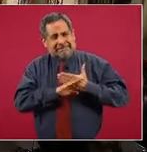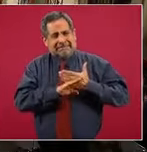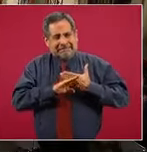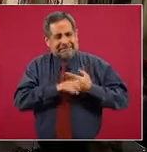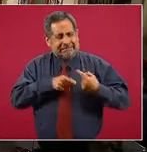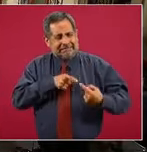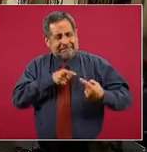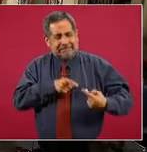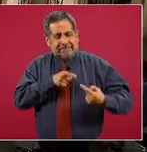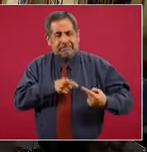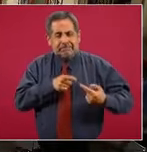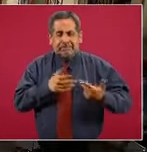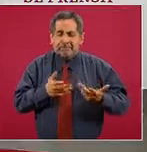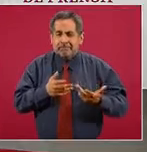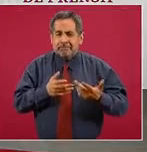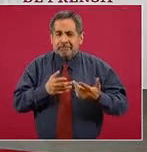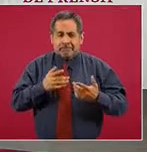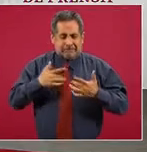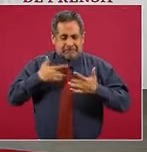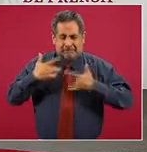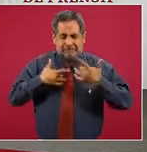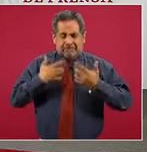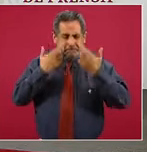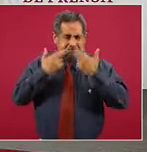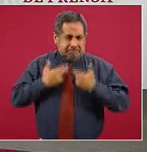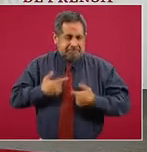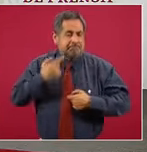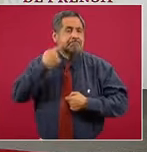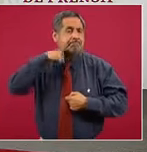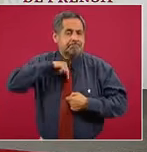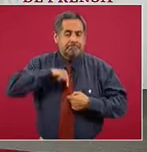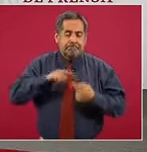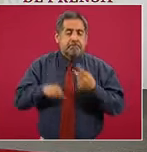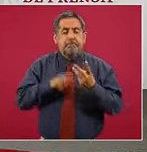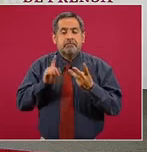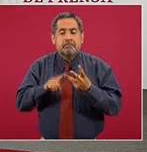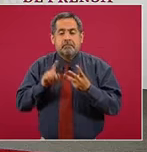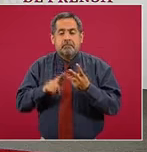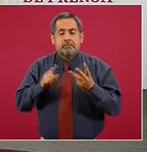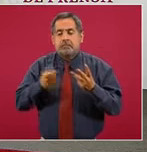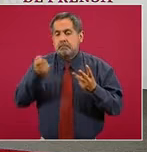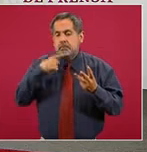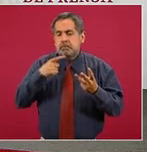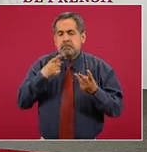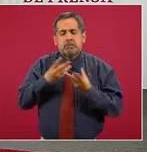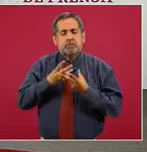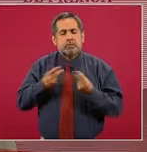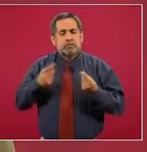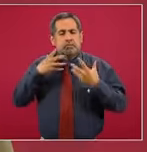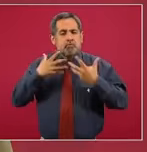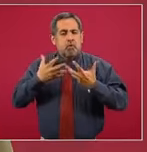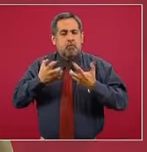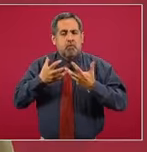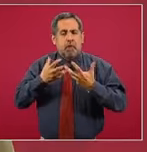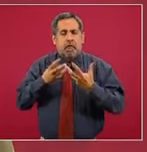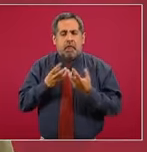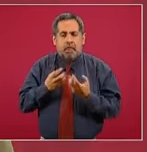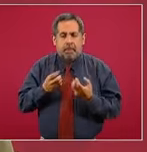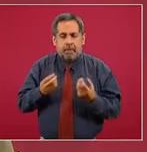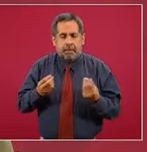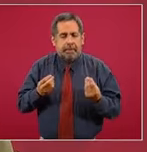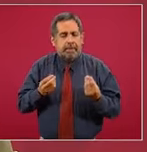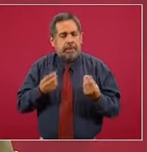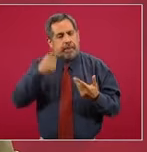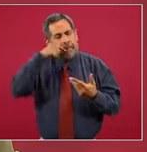y también hay muchas alteraciones vasculares, ¿no? Y el otro es un relajante muscular, ¿no? Entonces son tres grupos